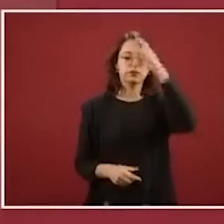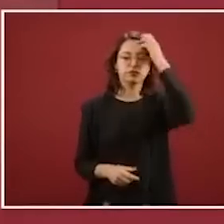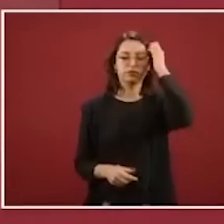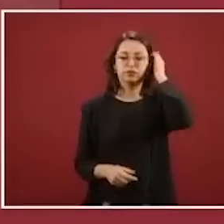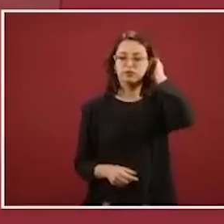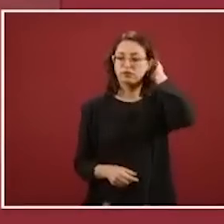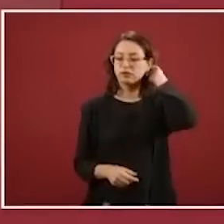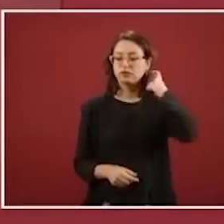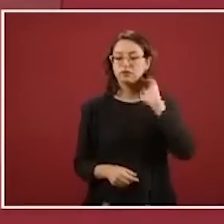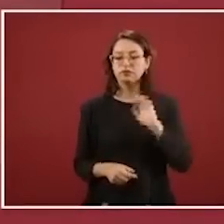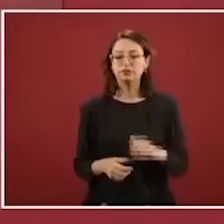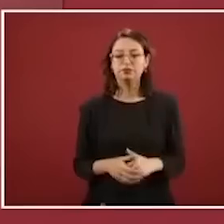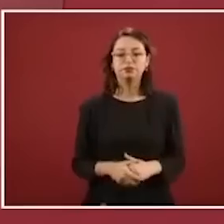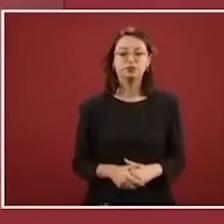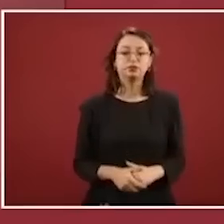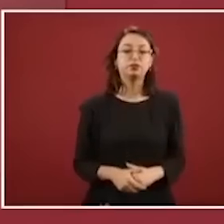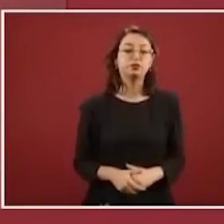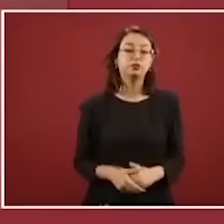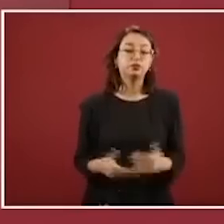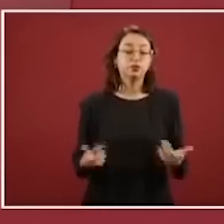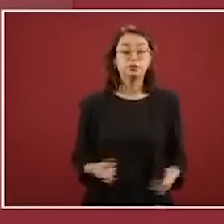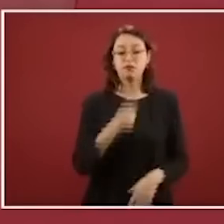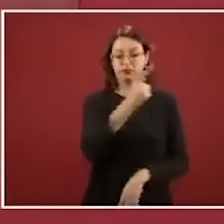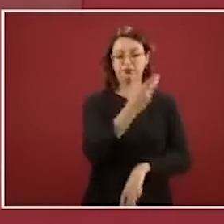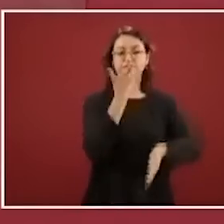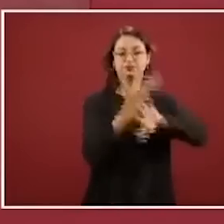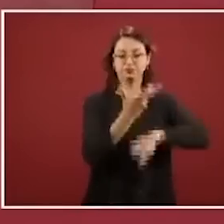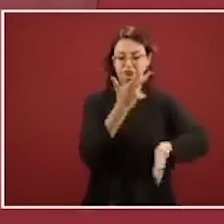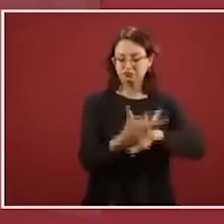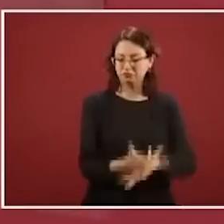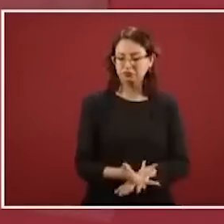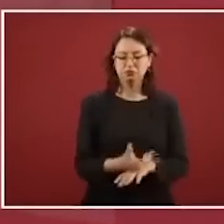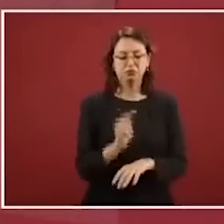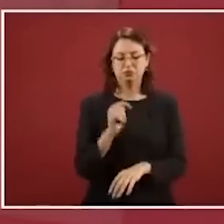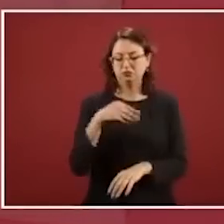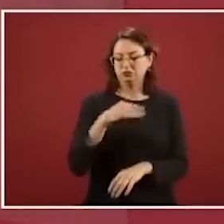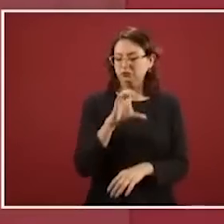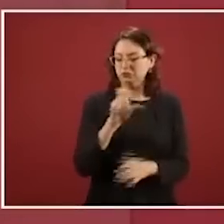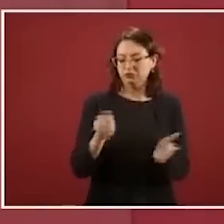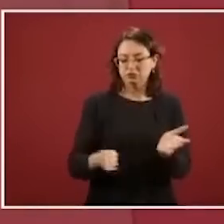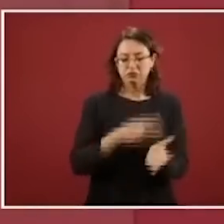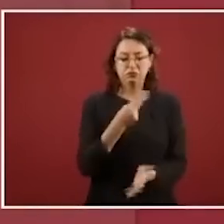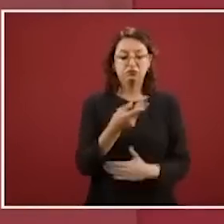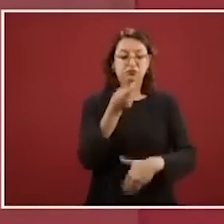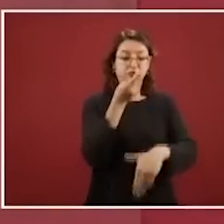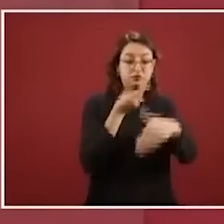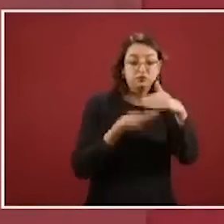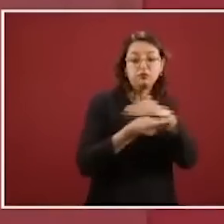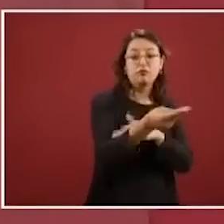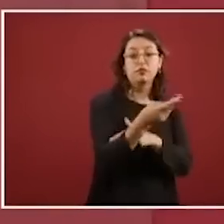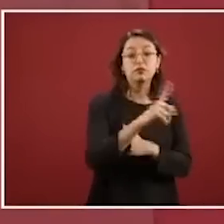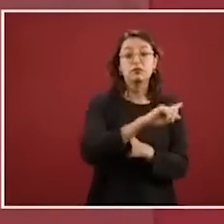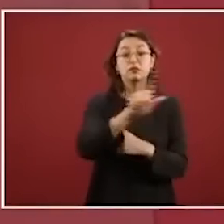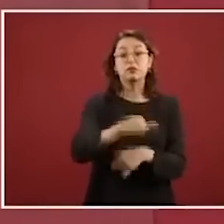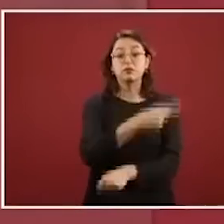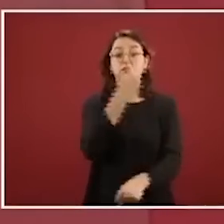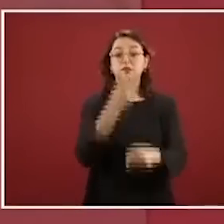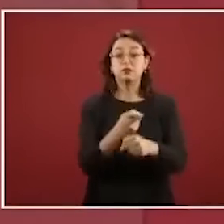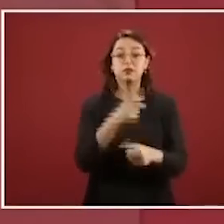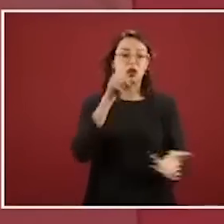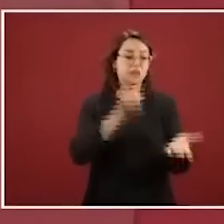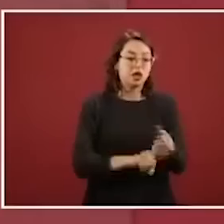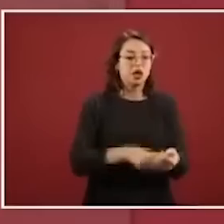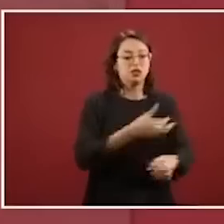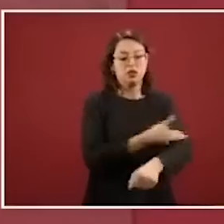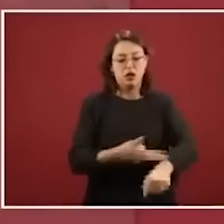mandar el tratado tal cual se firmó y de poner una serie de cosas que tienen que ver con su organización interna,